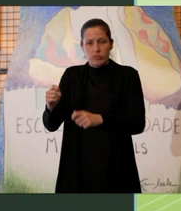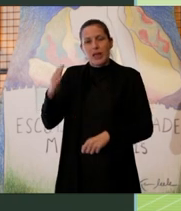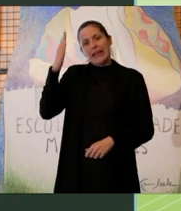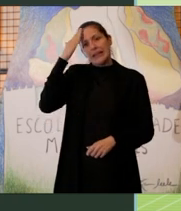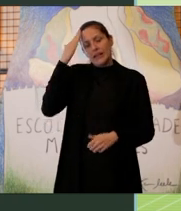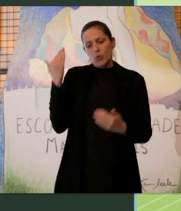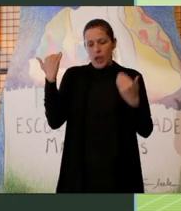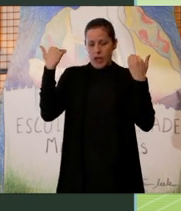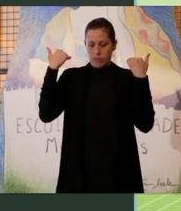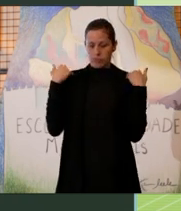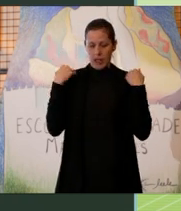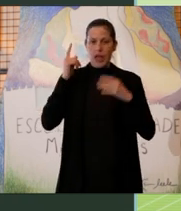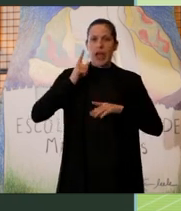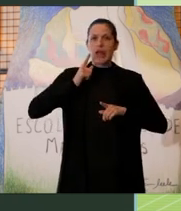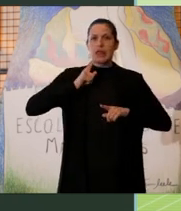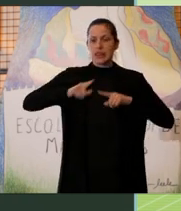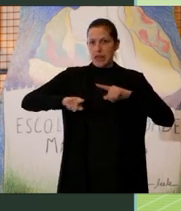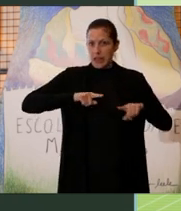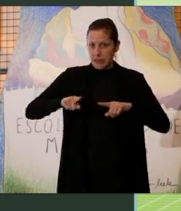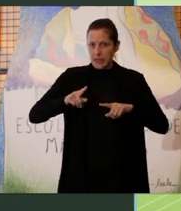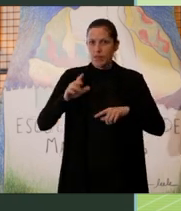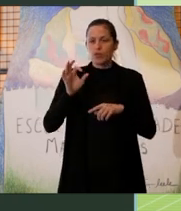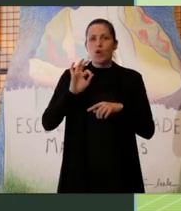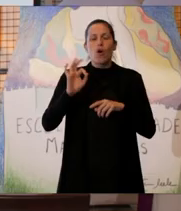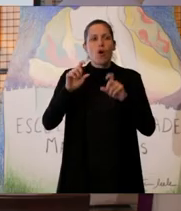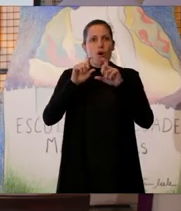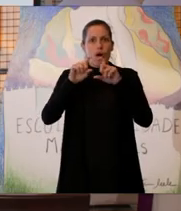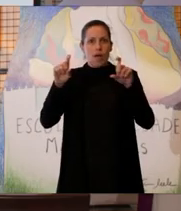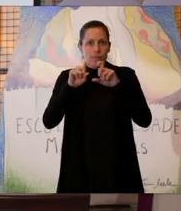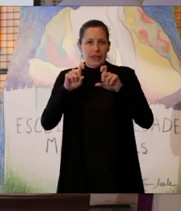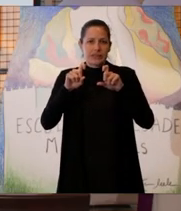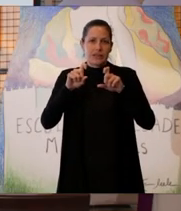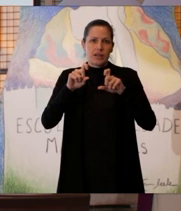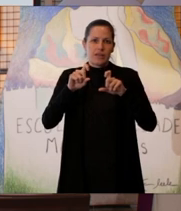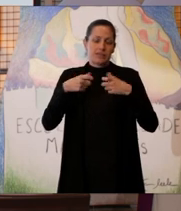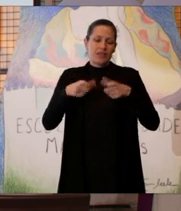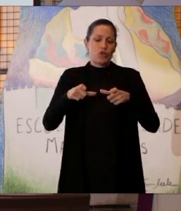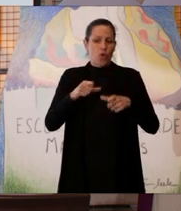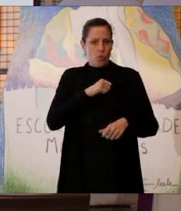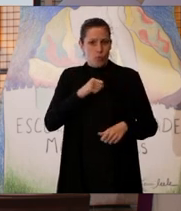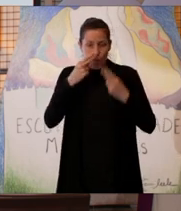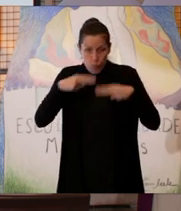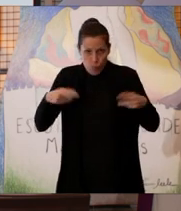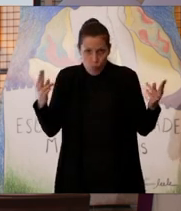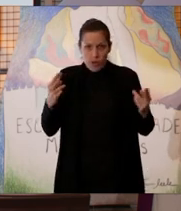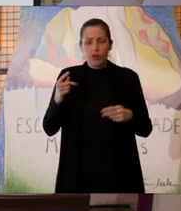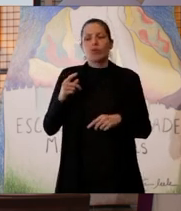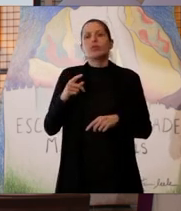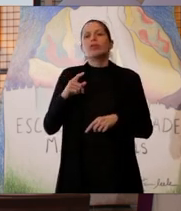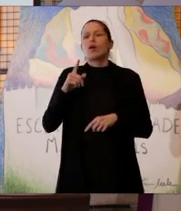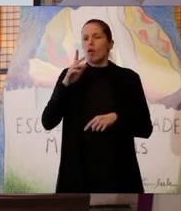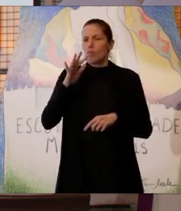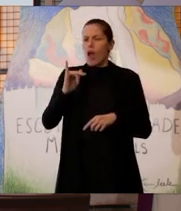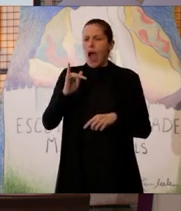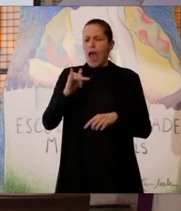superiores directivos y el personal de la alta dirección de las entidades del sector público también secretarías de estado Porque ahí sí que hay una brecha